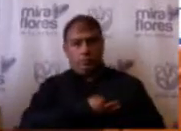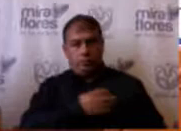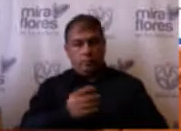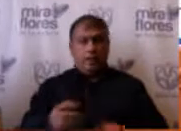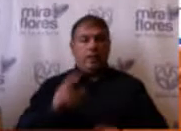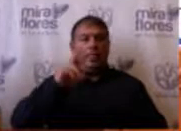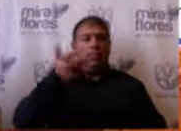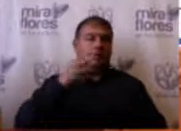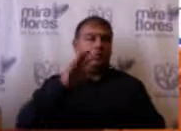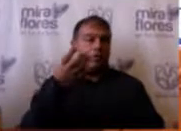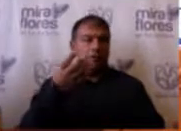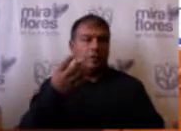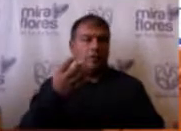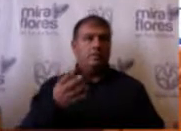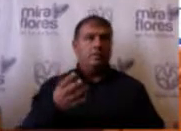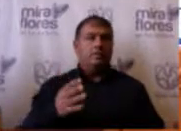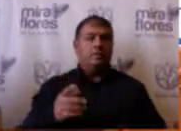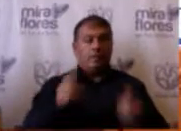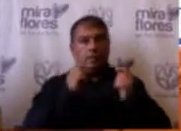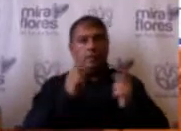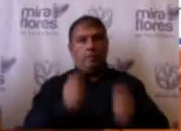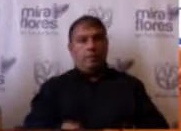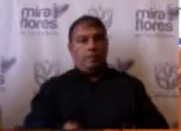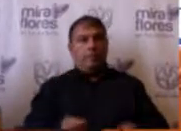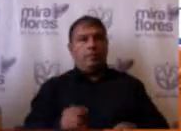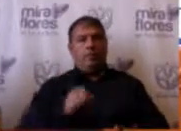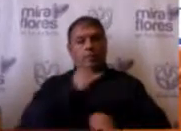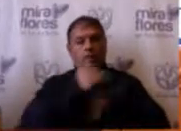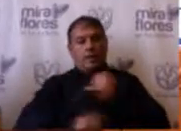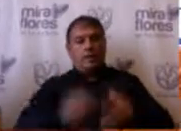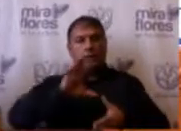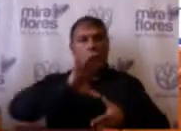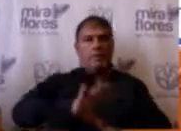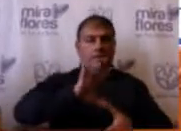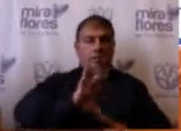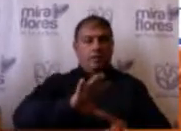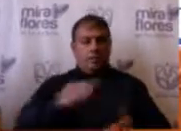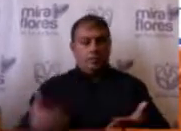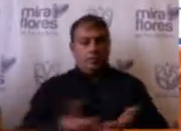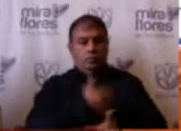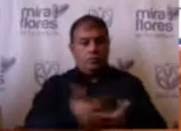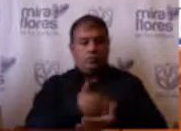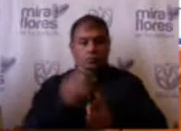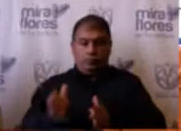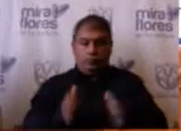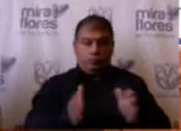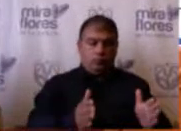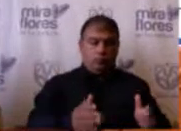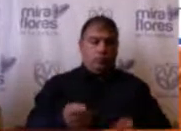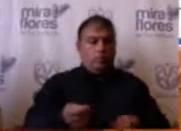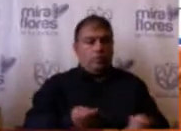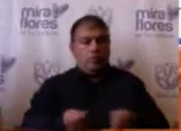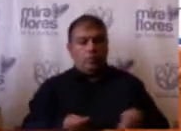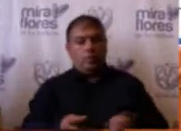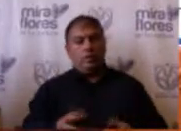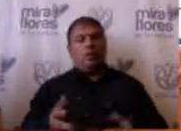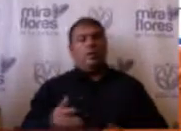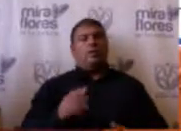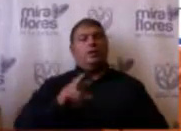tercera y cuarta edición del predio del premio interamericano a la innovación para la gestión pública efectiva ediciones